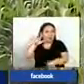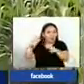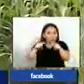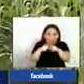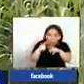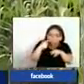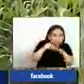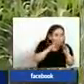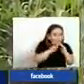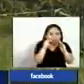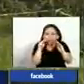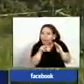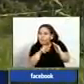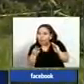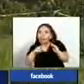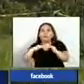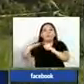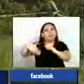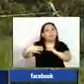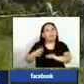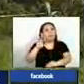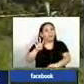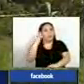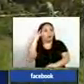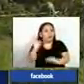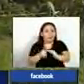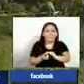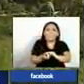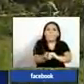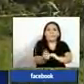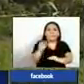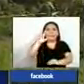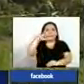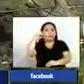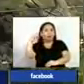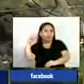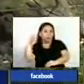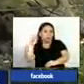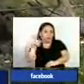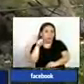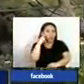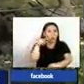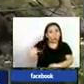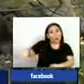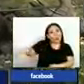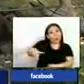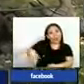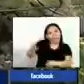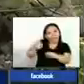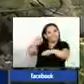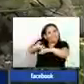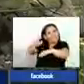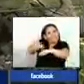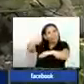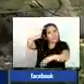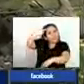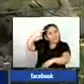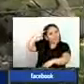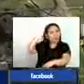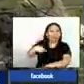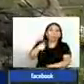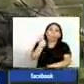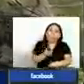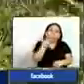Fue encontrado cuatro días después a 300 metros, en esta área de piedra volcánica. Un vecino lo